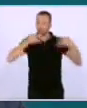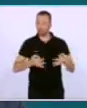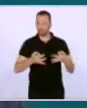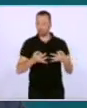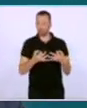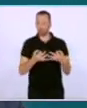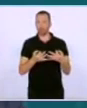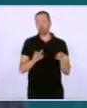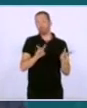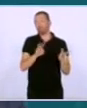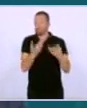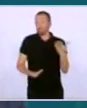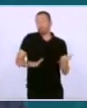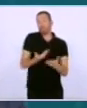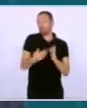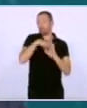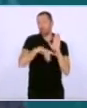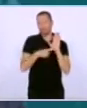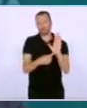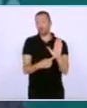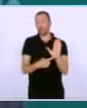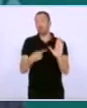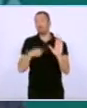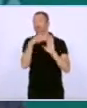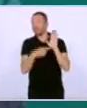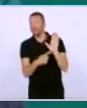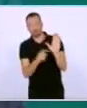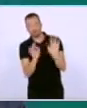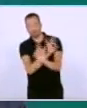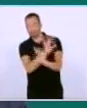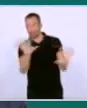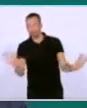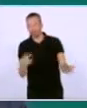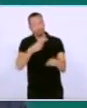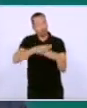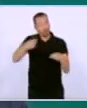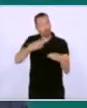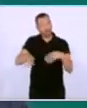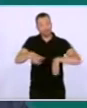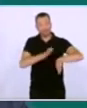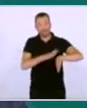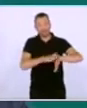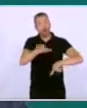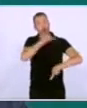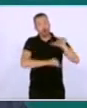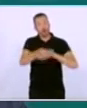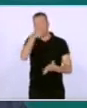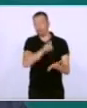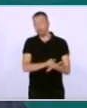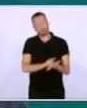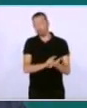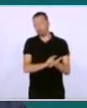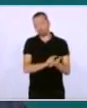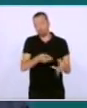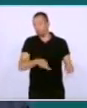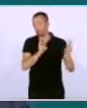somos muy previsibles no dejaremos que las políticas de la izquierda vuelvan y no pactaremos ni con los que quieren romper